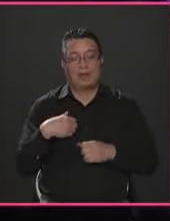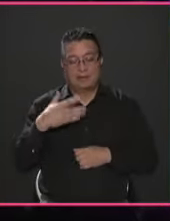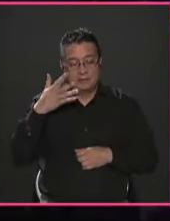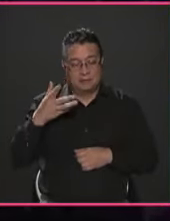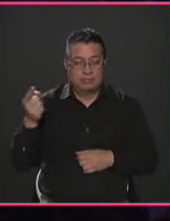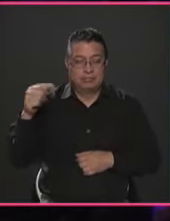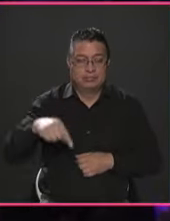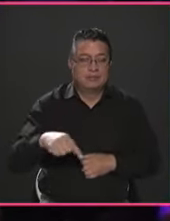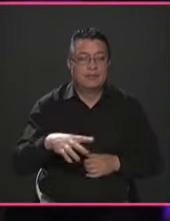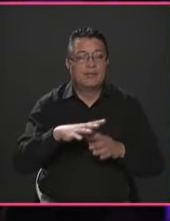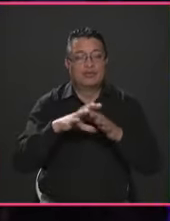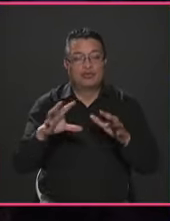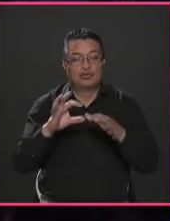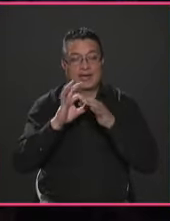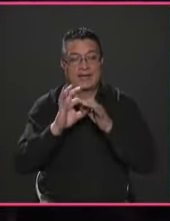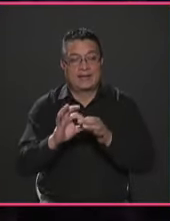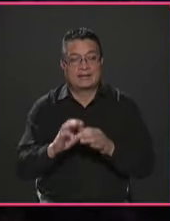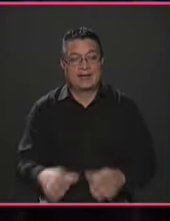est Muchas